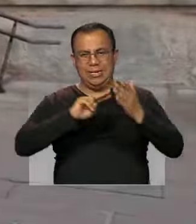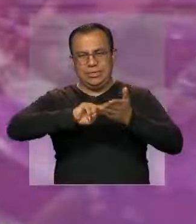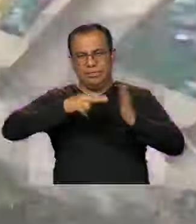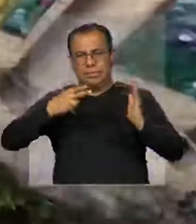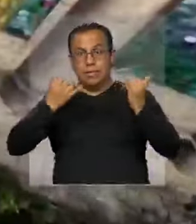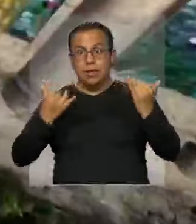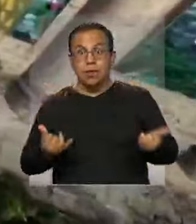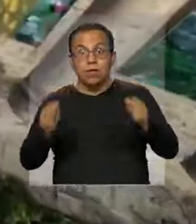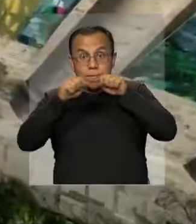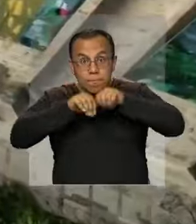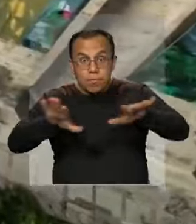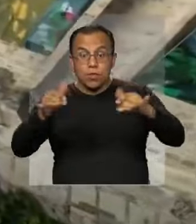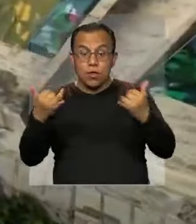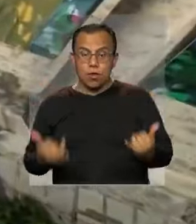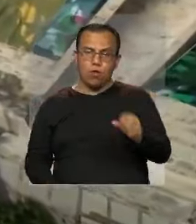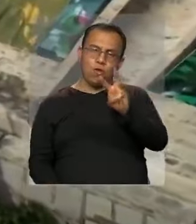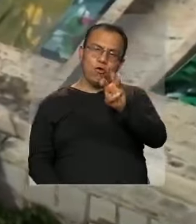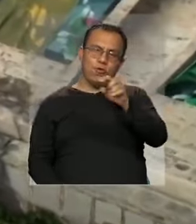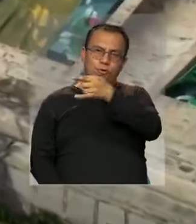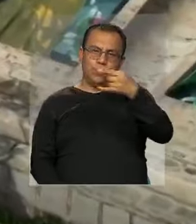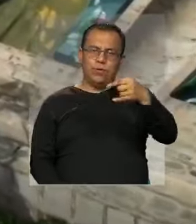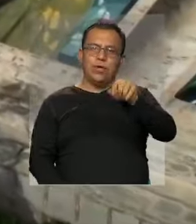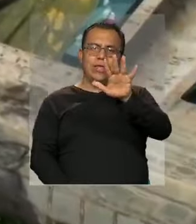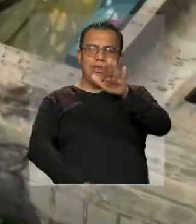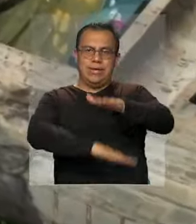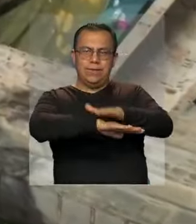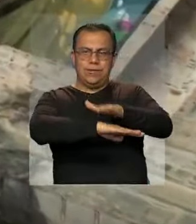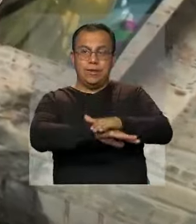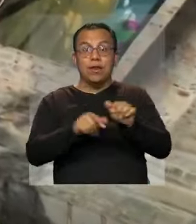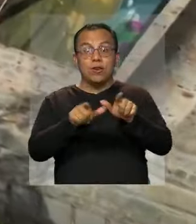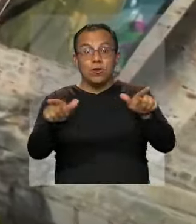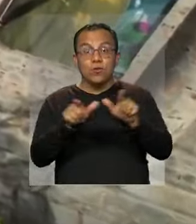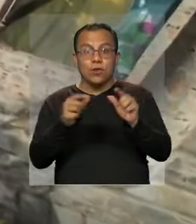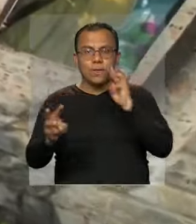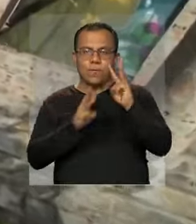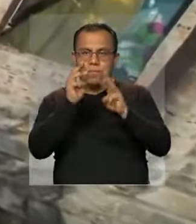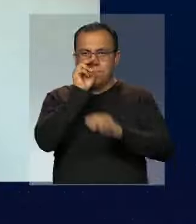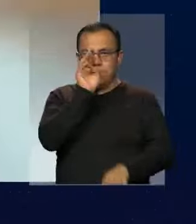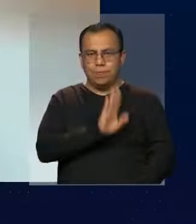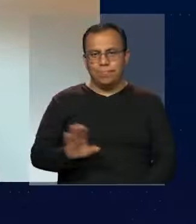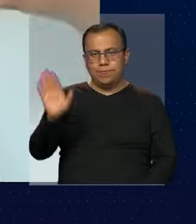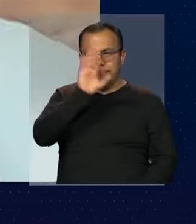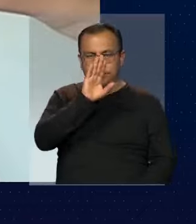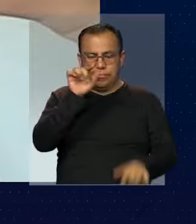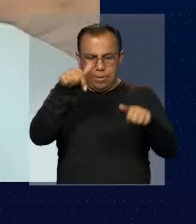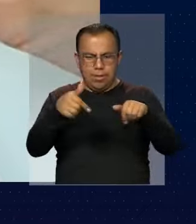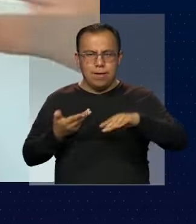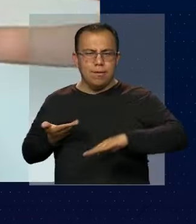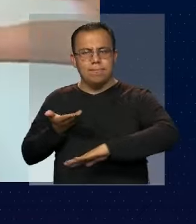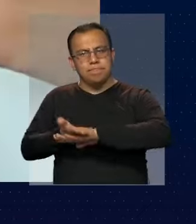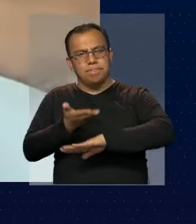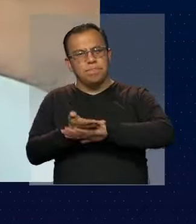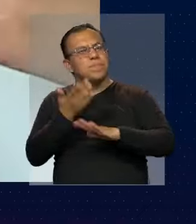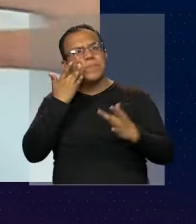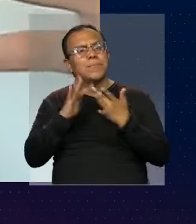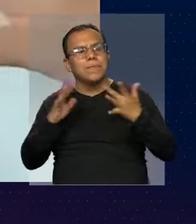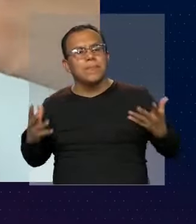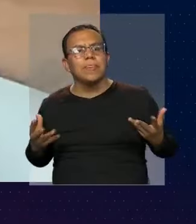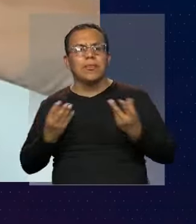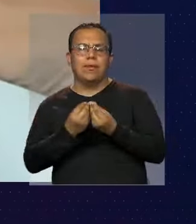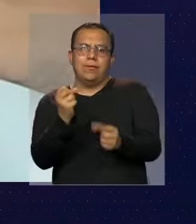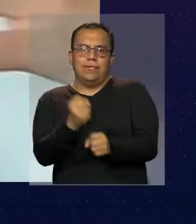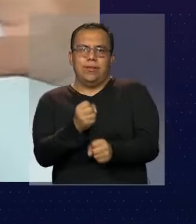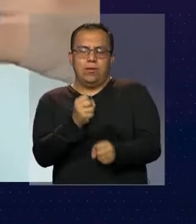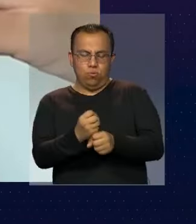cual tendrá su lanzamiento este 8 de marzo a las 5 de la tarde en el Museo Nacional. Dentro de estas apuestas también nos hemos sumado a trabajar en equipo